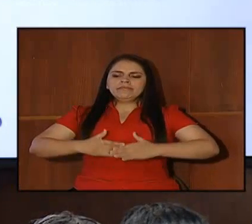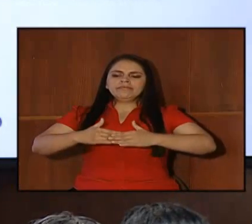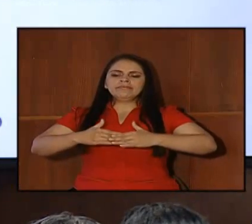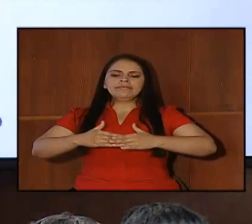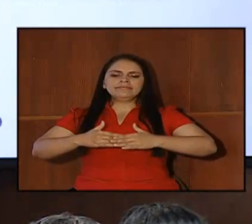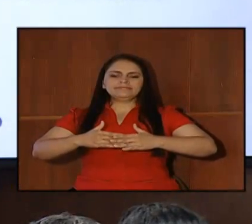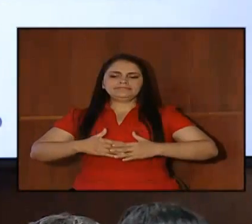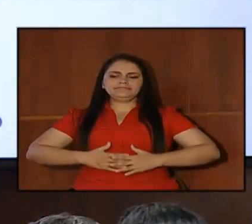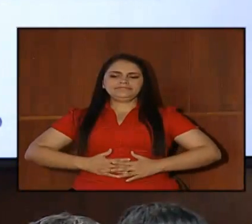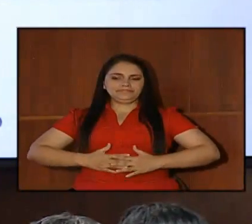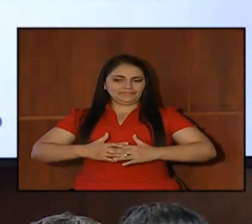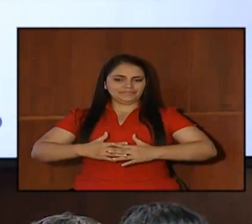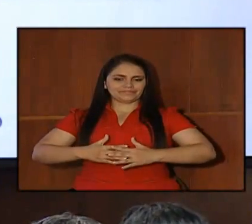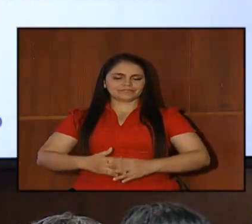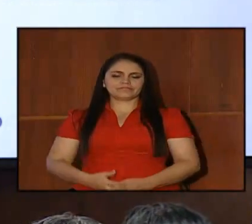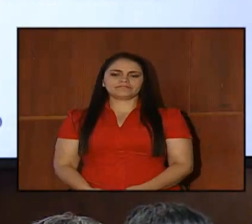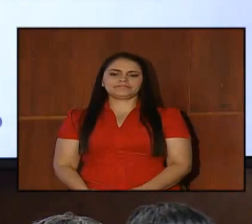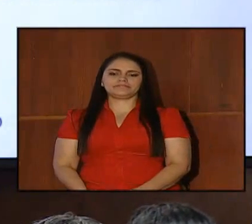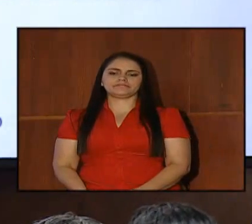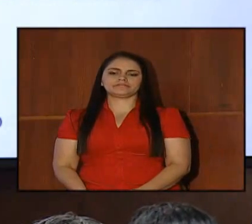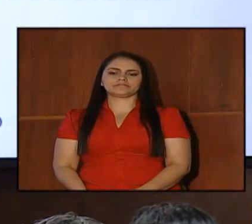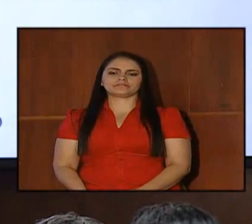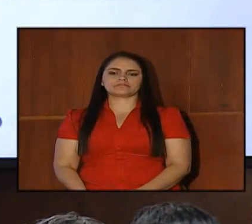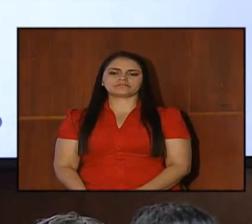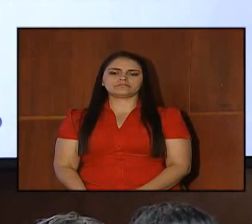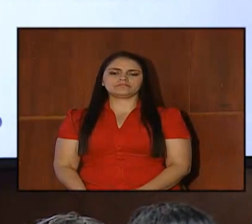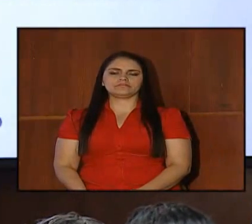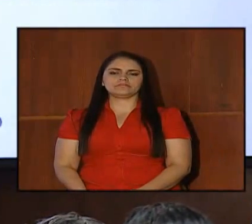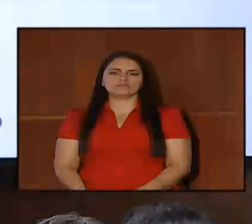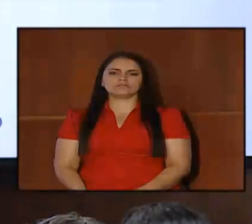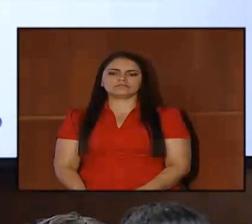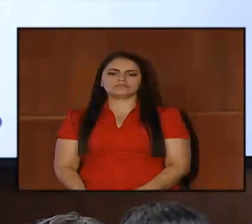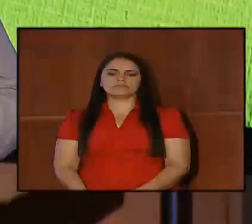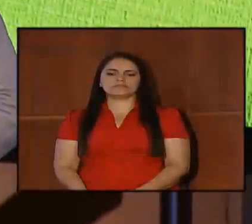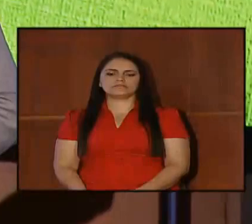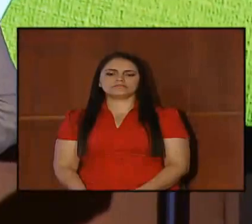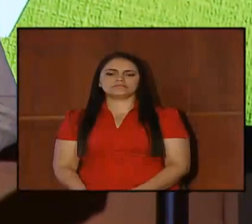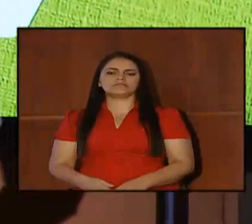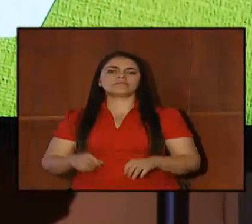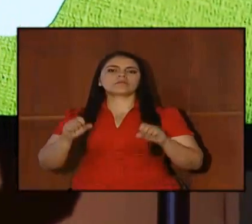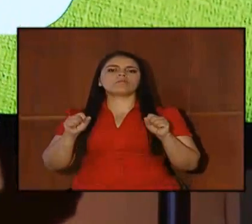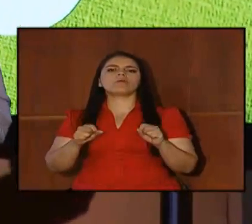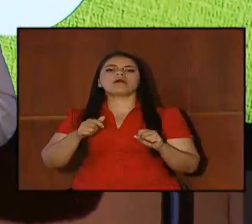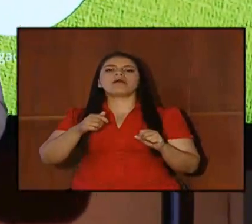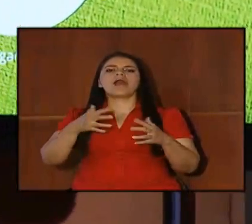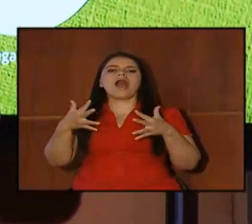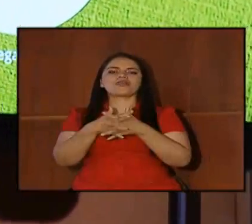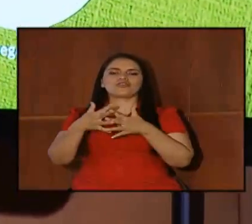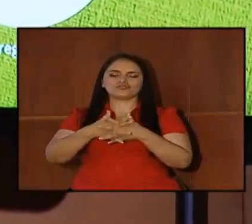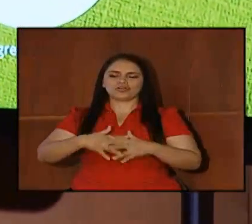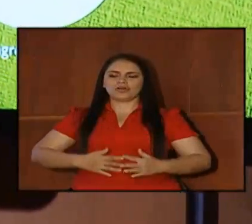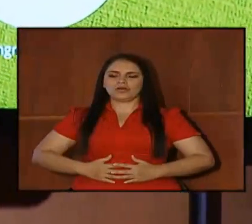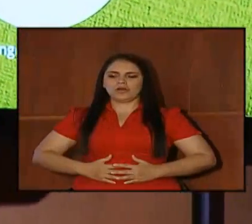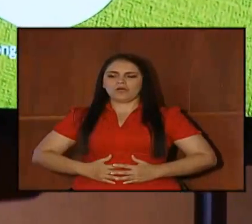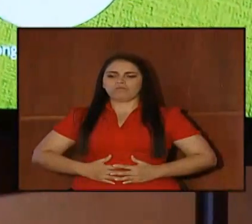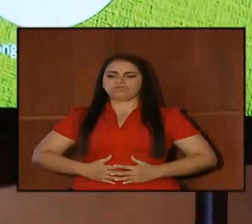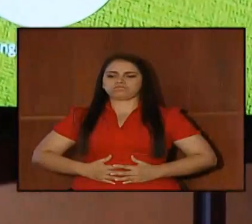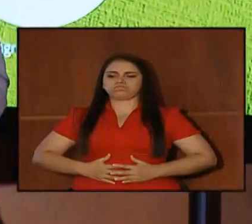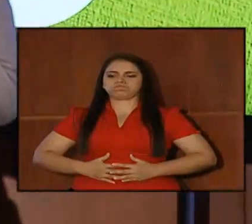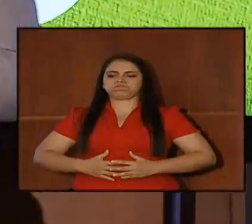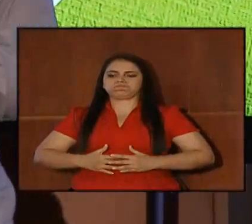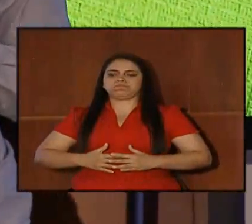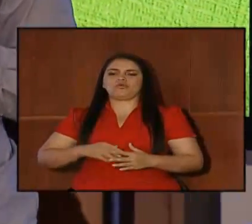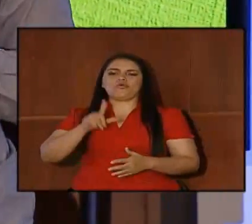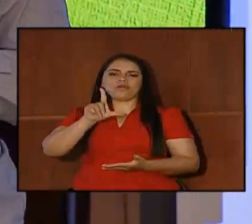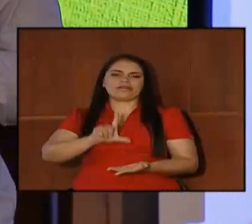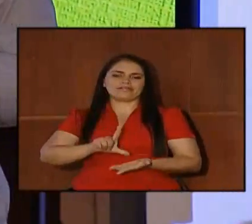saque el estómago. Si usted puede, colóquele 1 libra de arroz encima del estómago. Eso hace